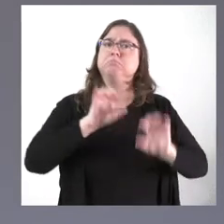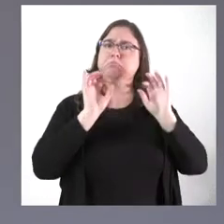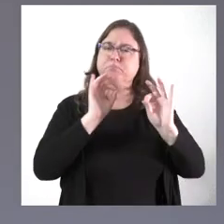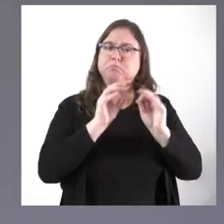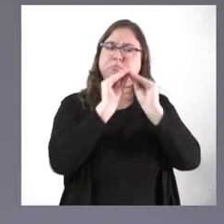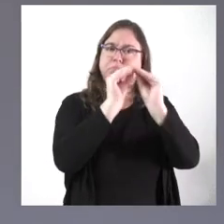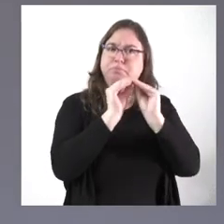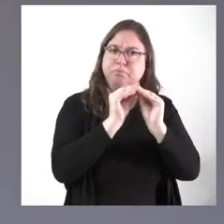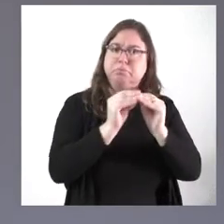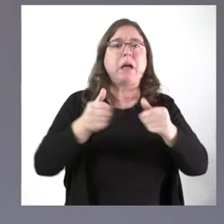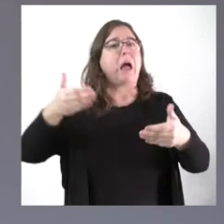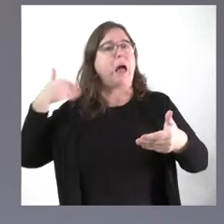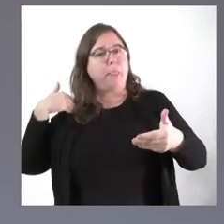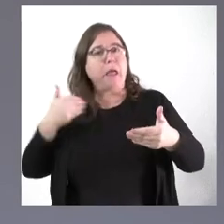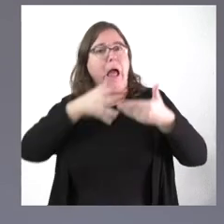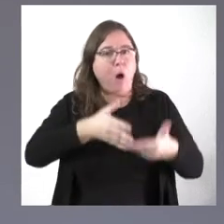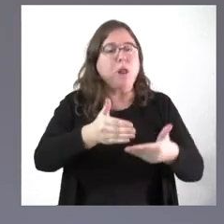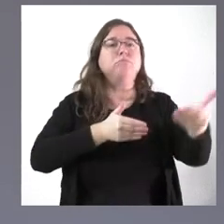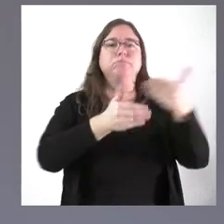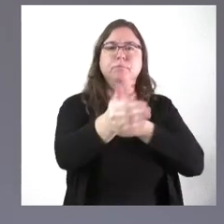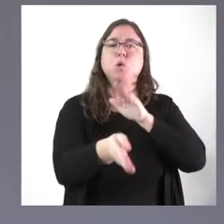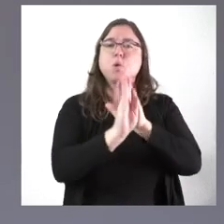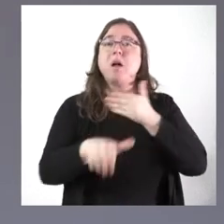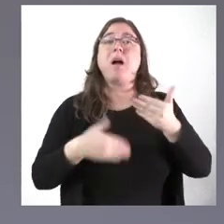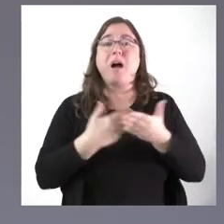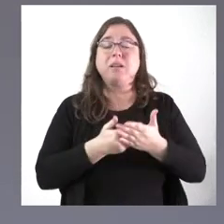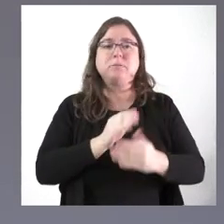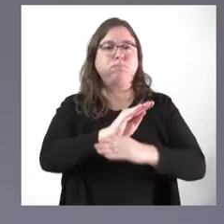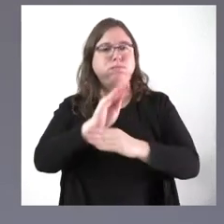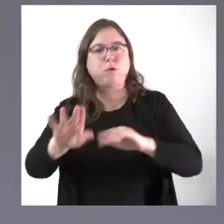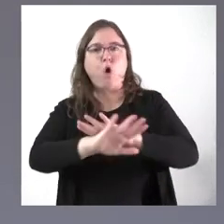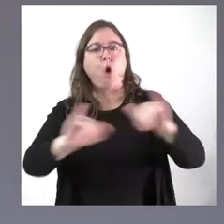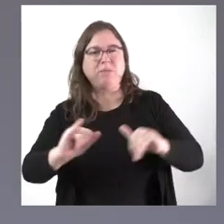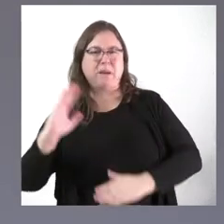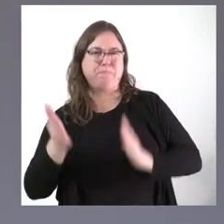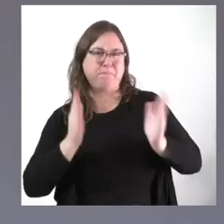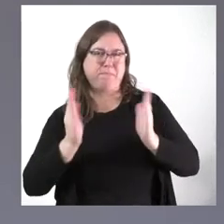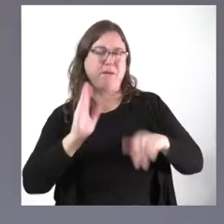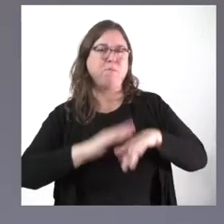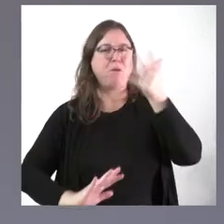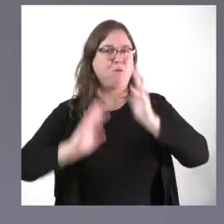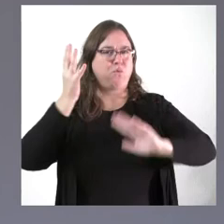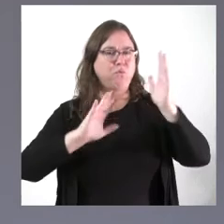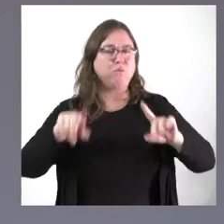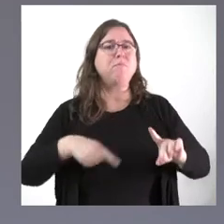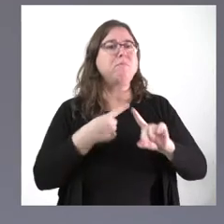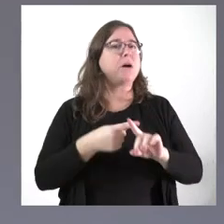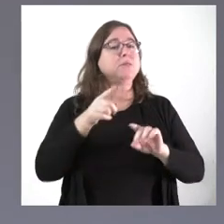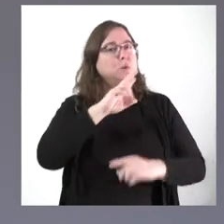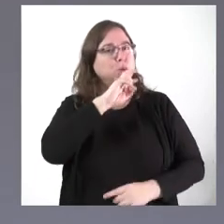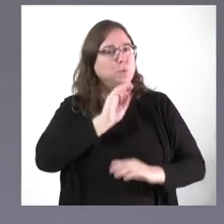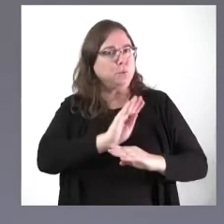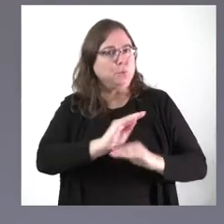han desarrollado y se seguirán desarrollando hasta compensar todos esos daños producidos y mantener en estado